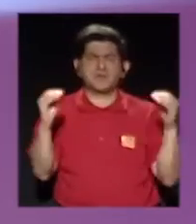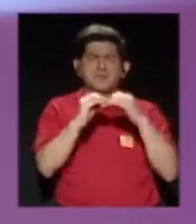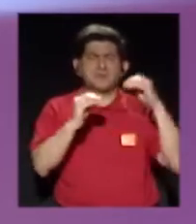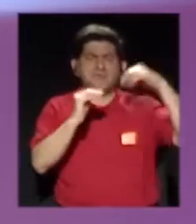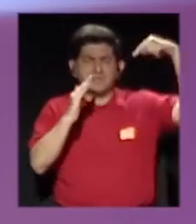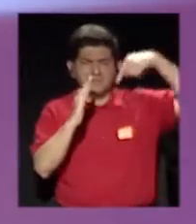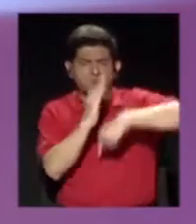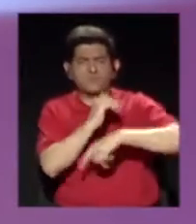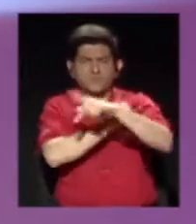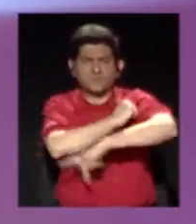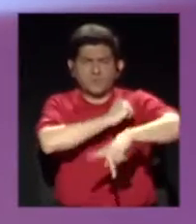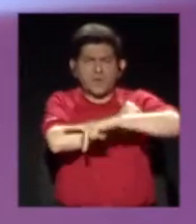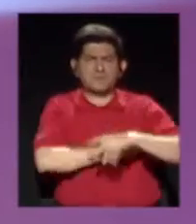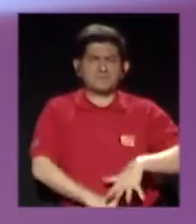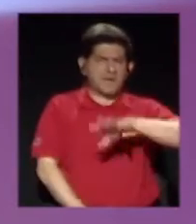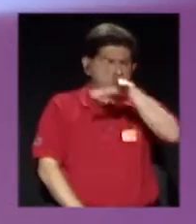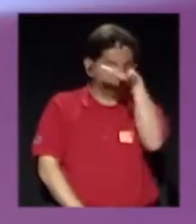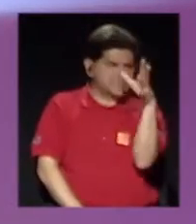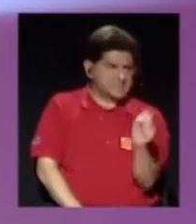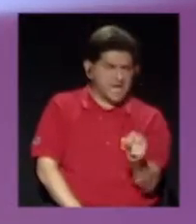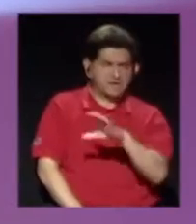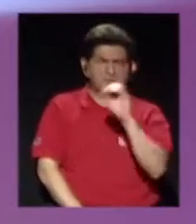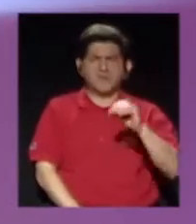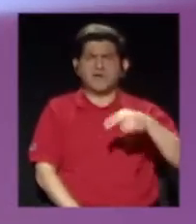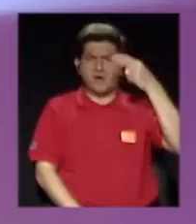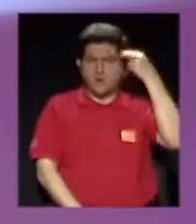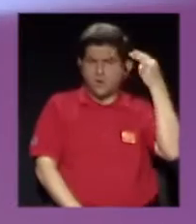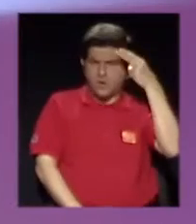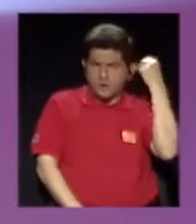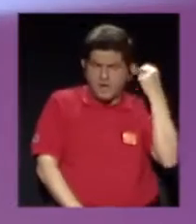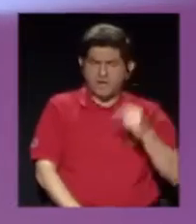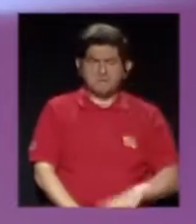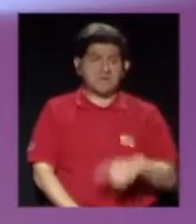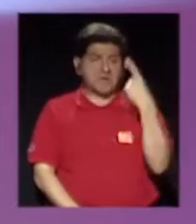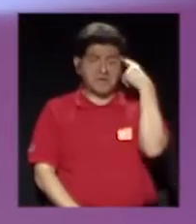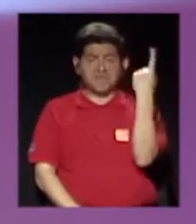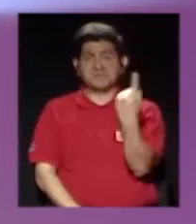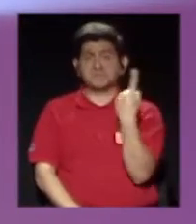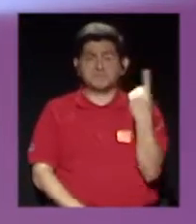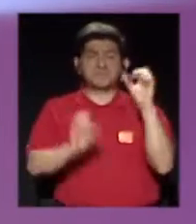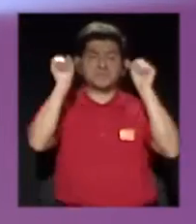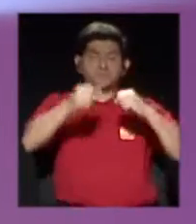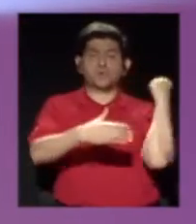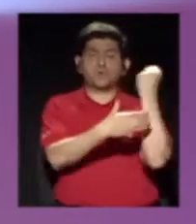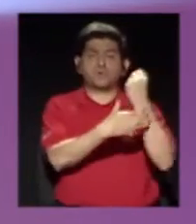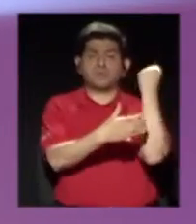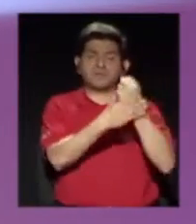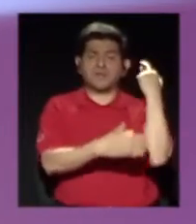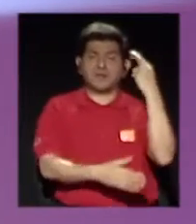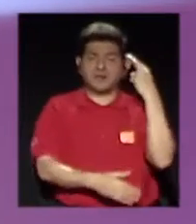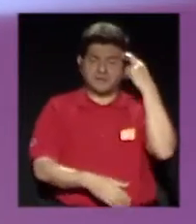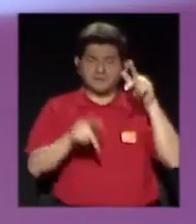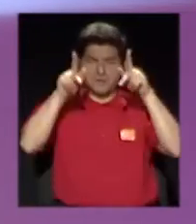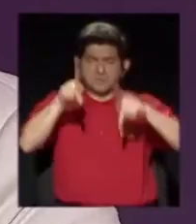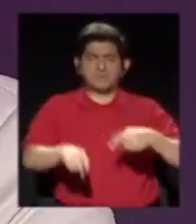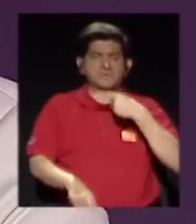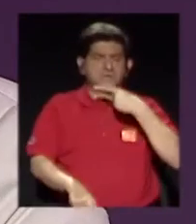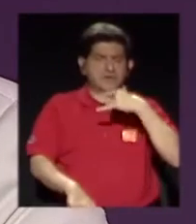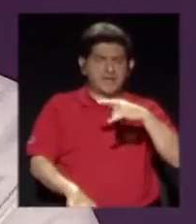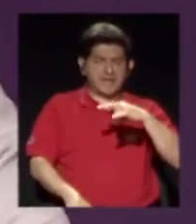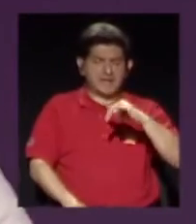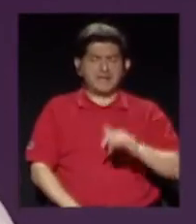los países africanos o en los países árabes que es donde se piensa únicamente se puede asesinar por ser gay